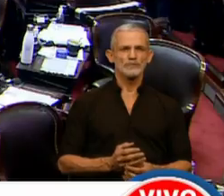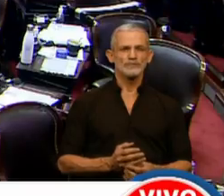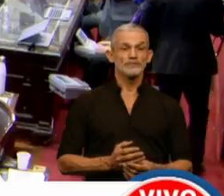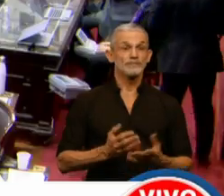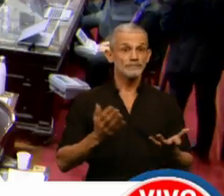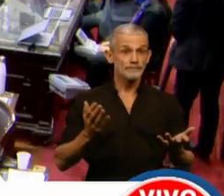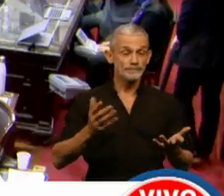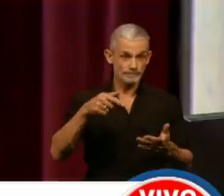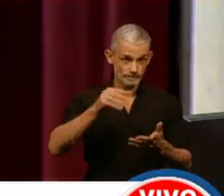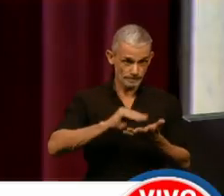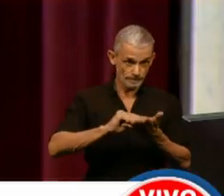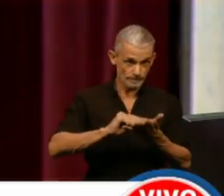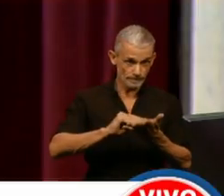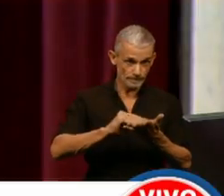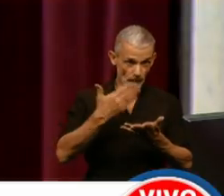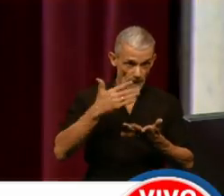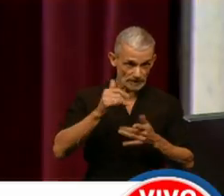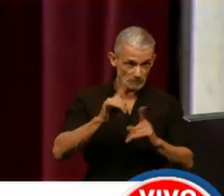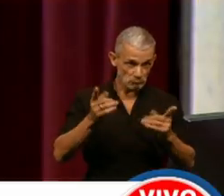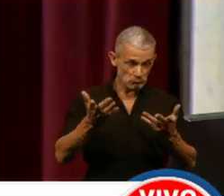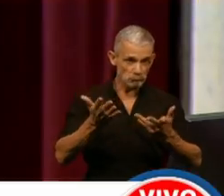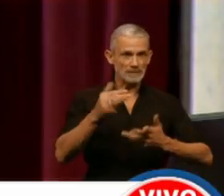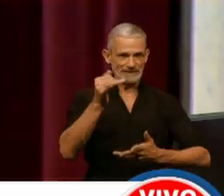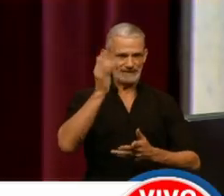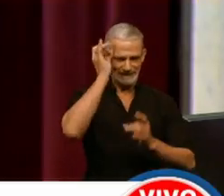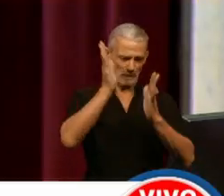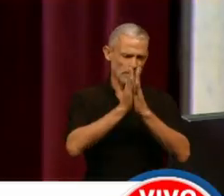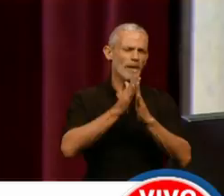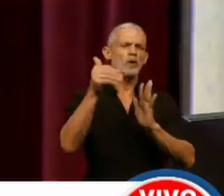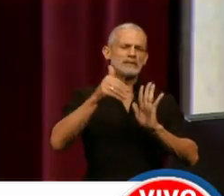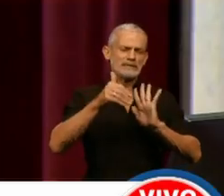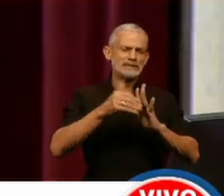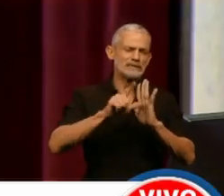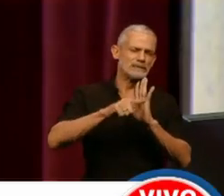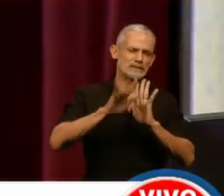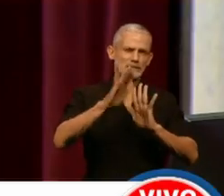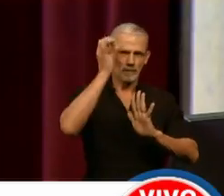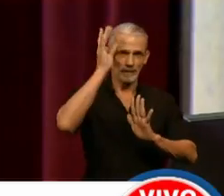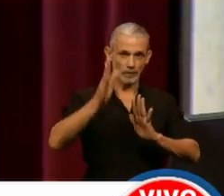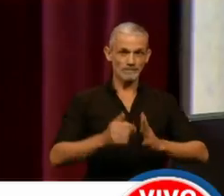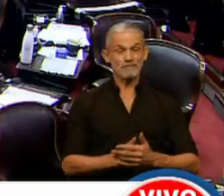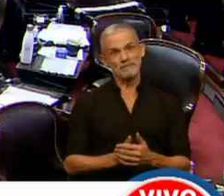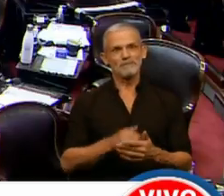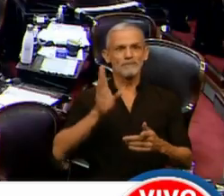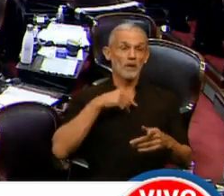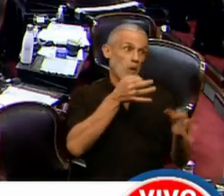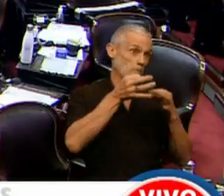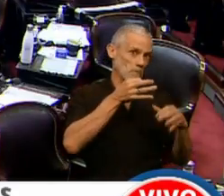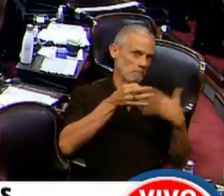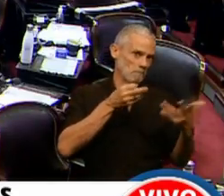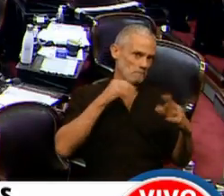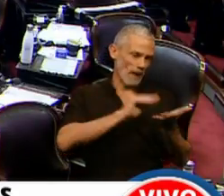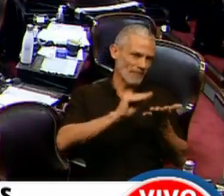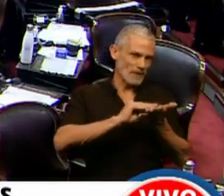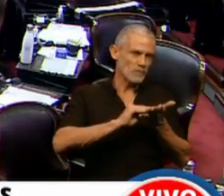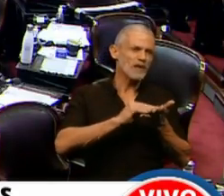para hacer uso de la palabra diputada sí perdón la demora señor presidente estaba dialogando con los